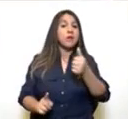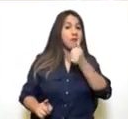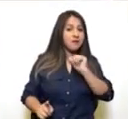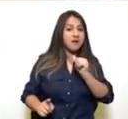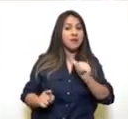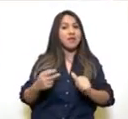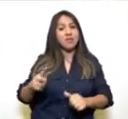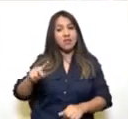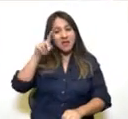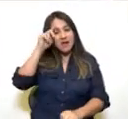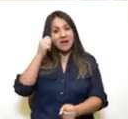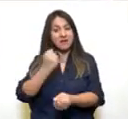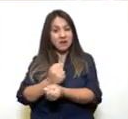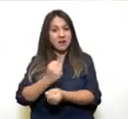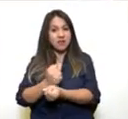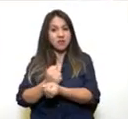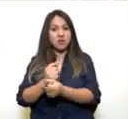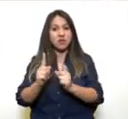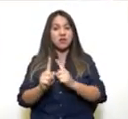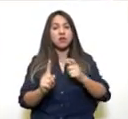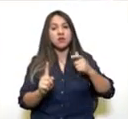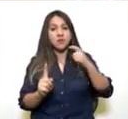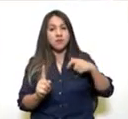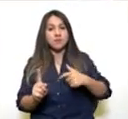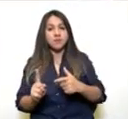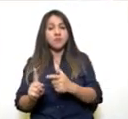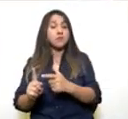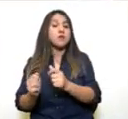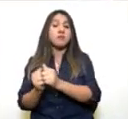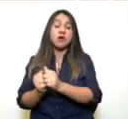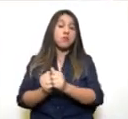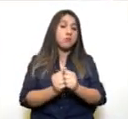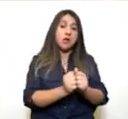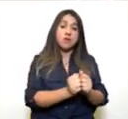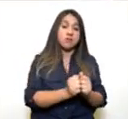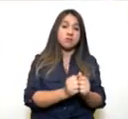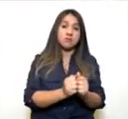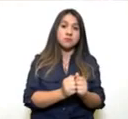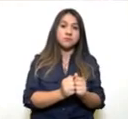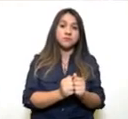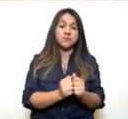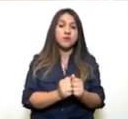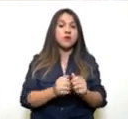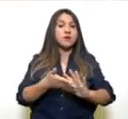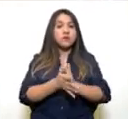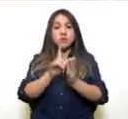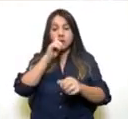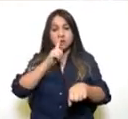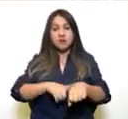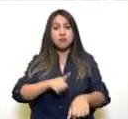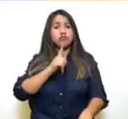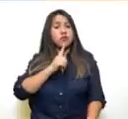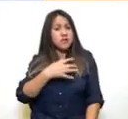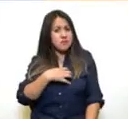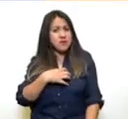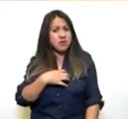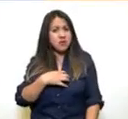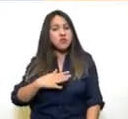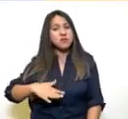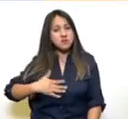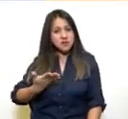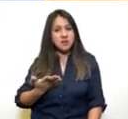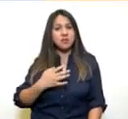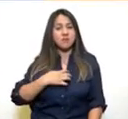carabineros y me acompaña todo el tiempo tiene miedo ha tenido miedo